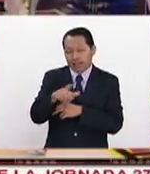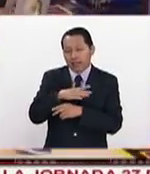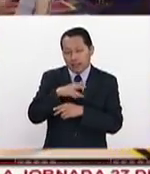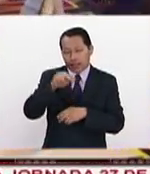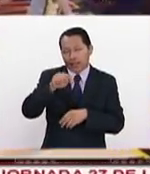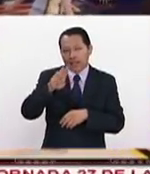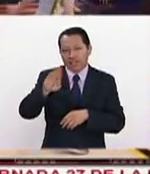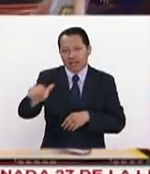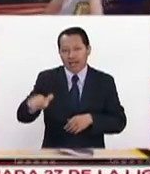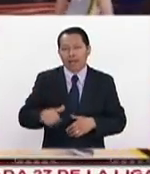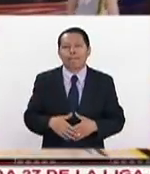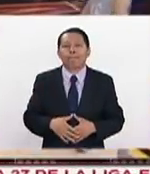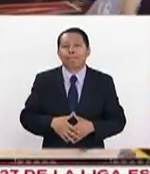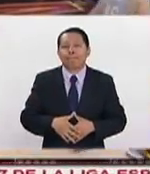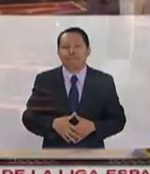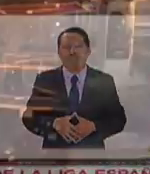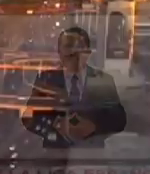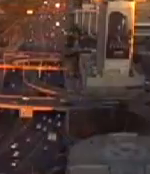de la NBA.